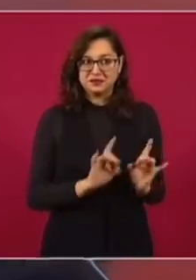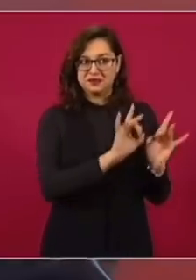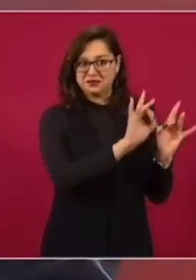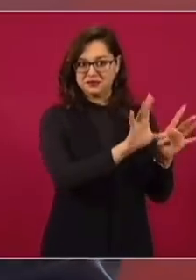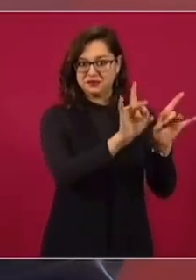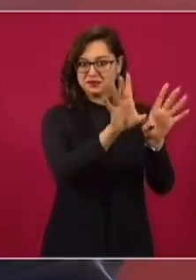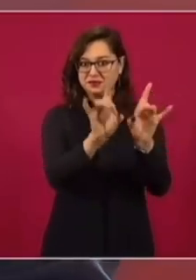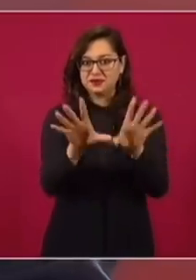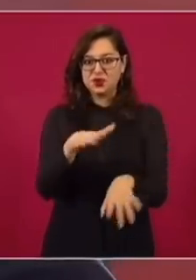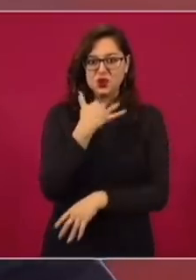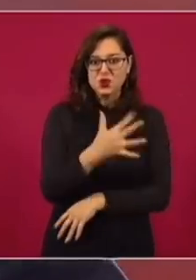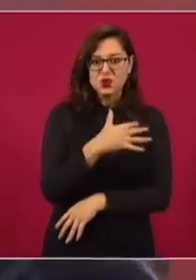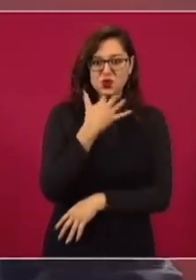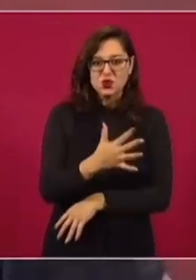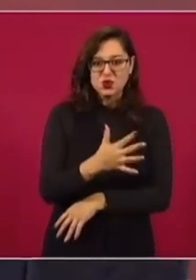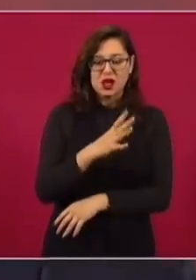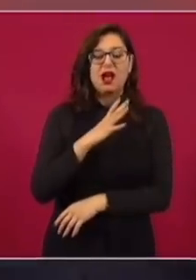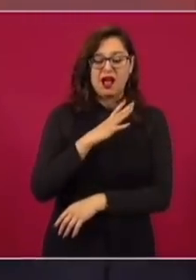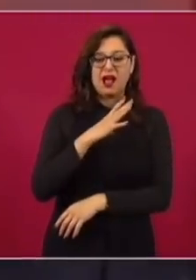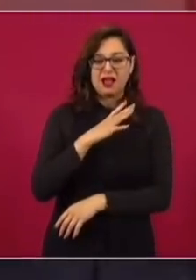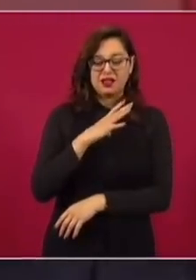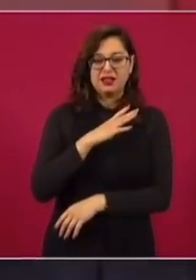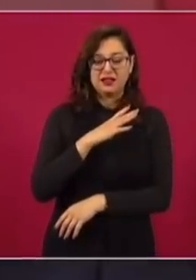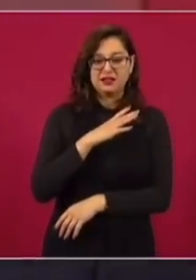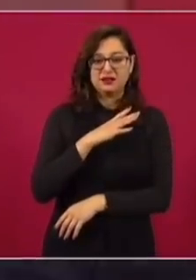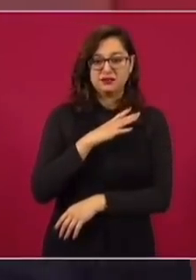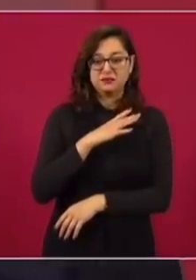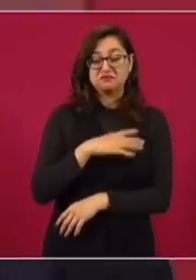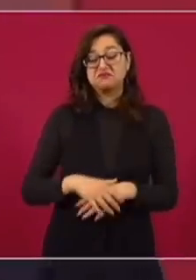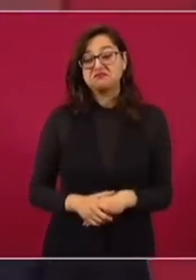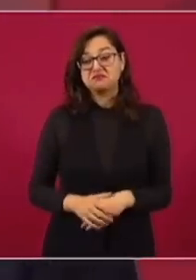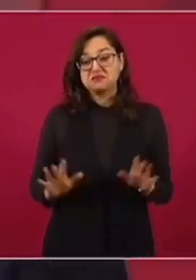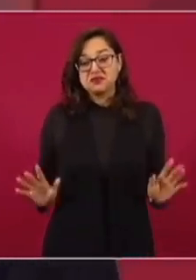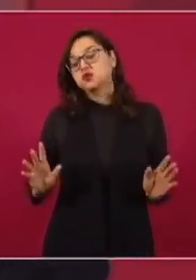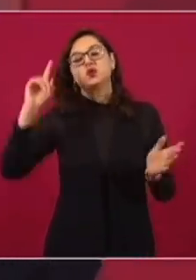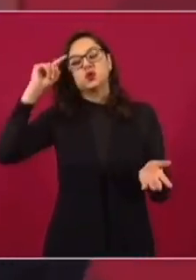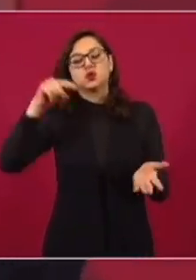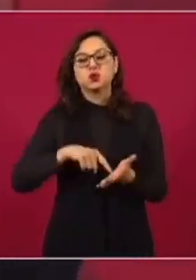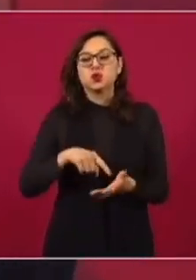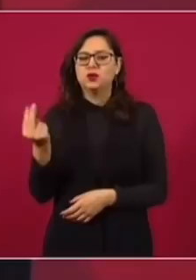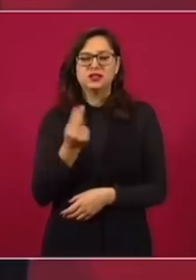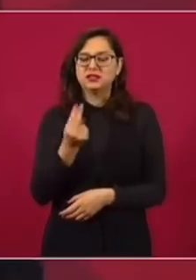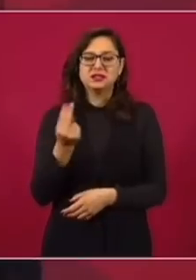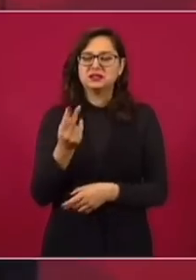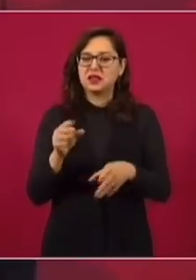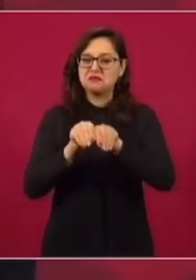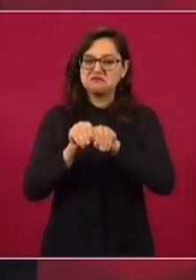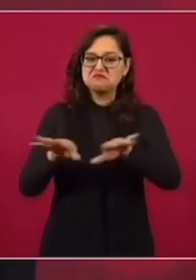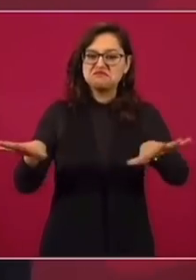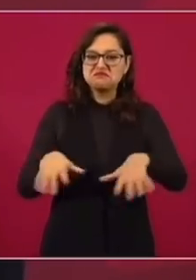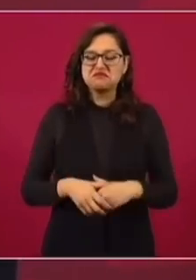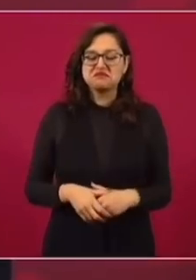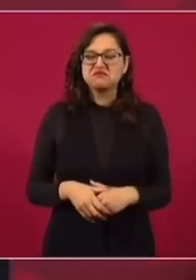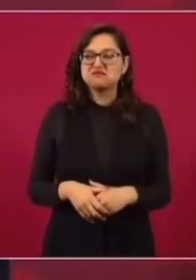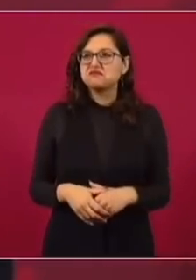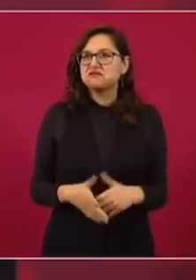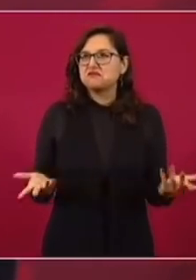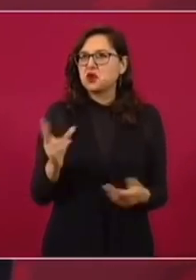otros. Yo creo que sin necesidad de que intervenga Transparencia, estos, sí, el